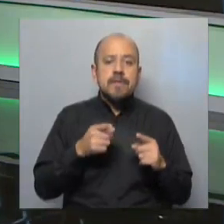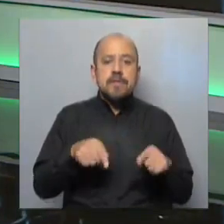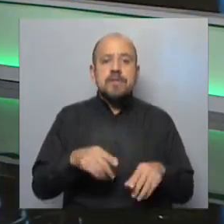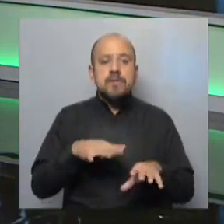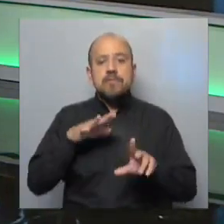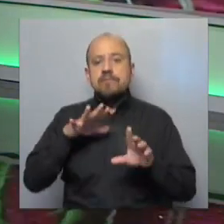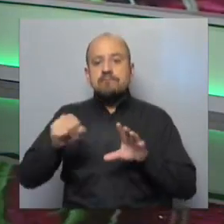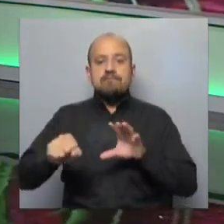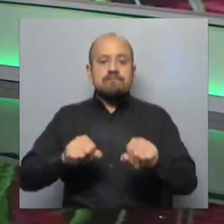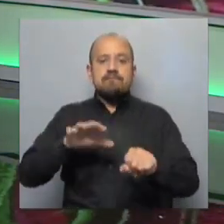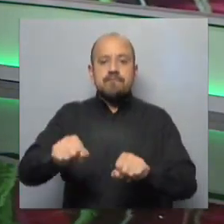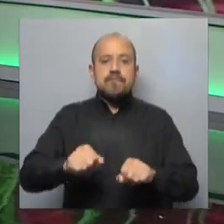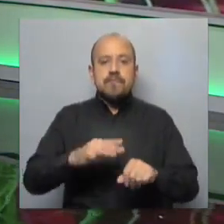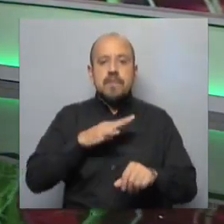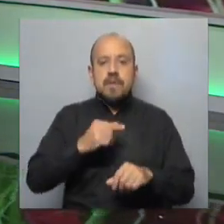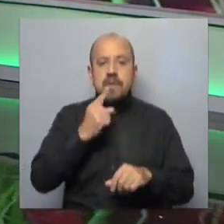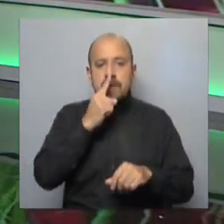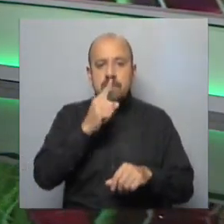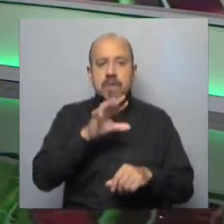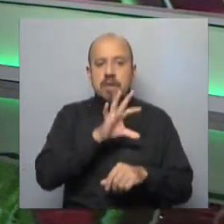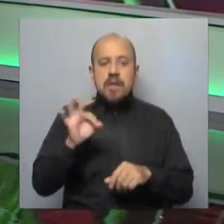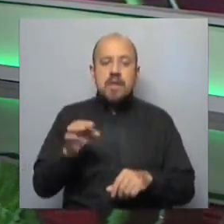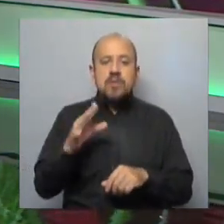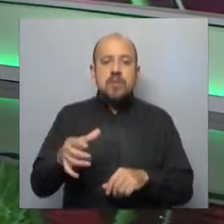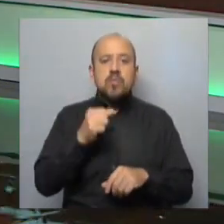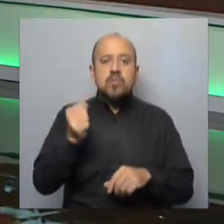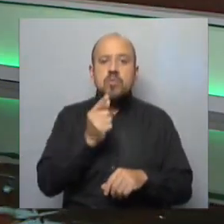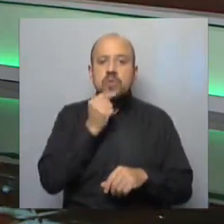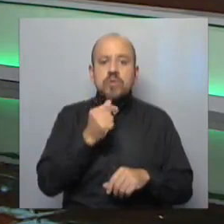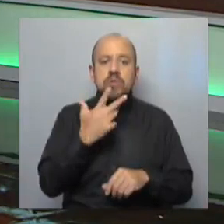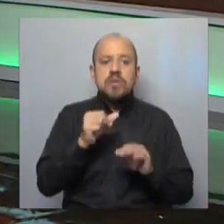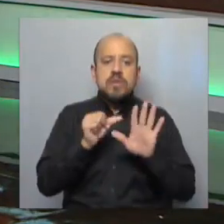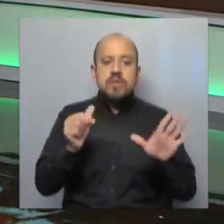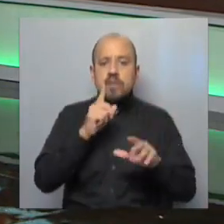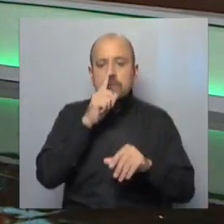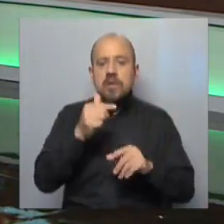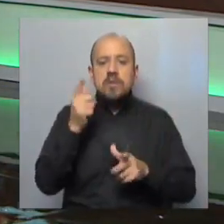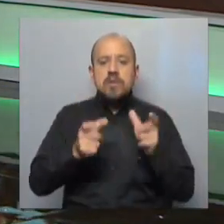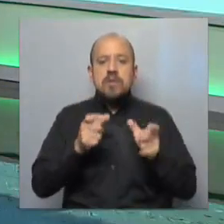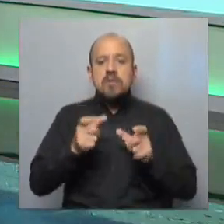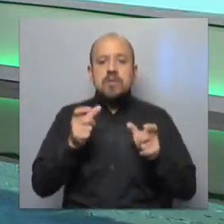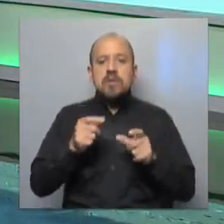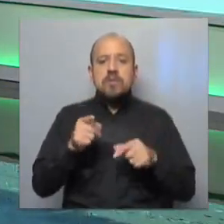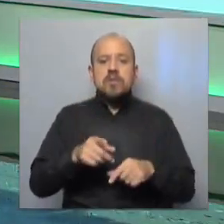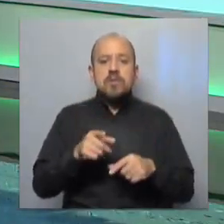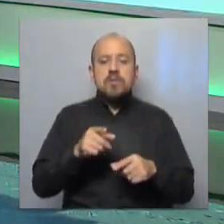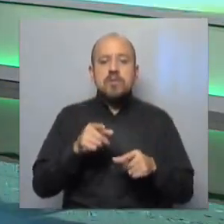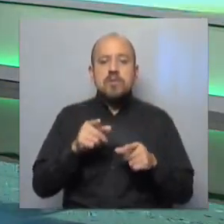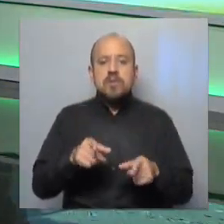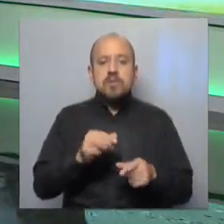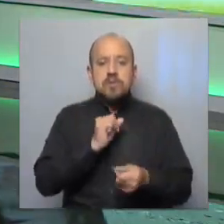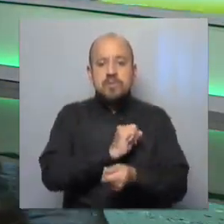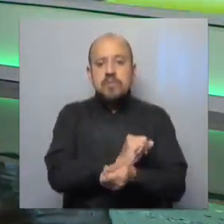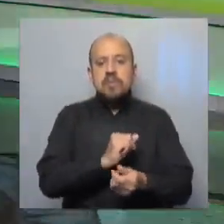detenciones además hay 1.500 denuncias de abusos policiales y son 36 mil casi las personas que están detenidas en este